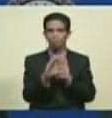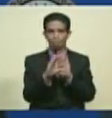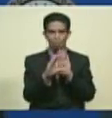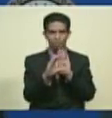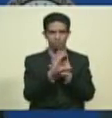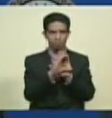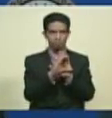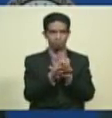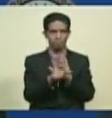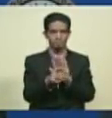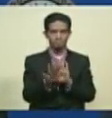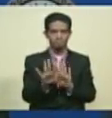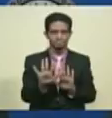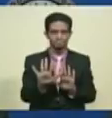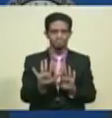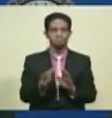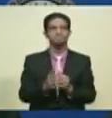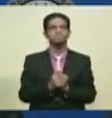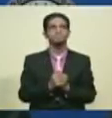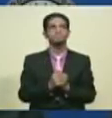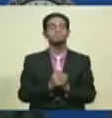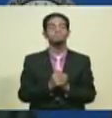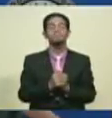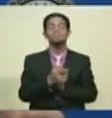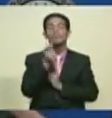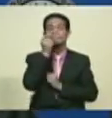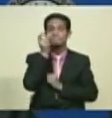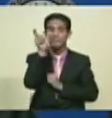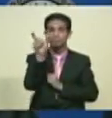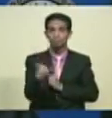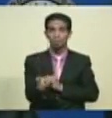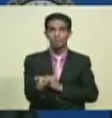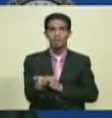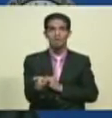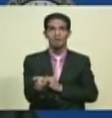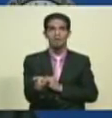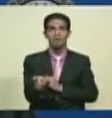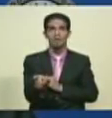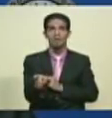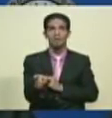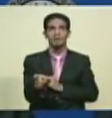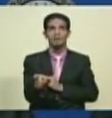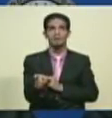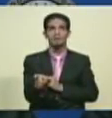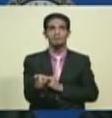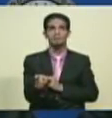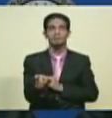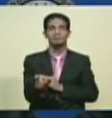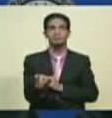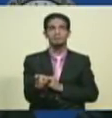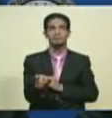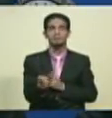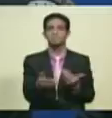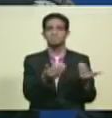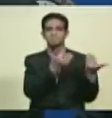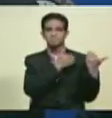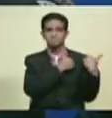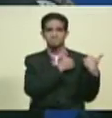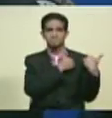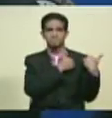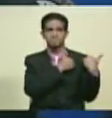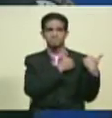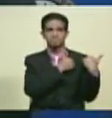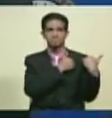En todo caso, ese señor, el sicario general de la OEA, aquí la